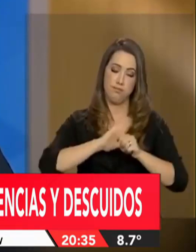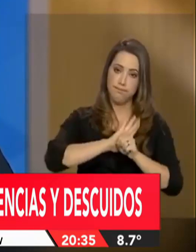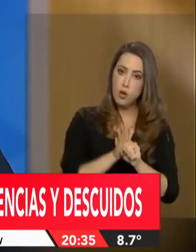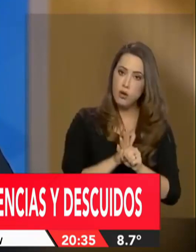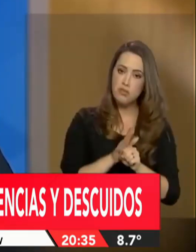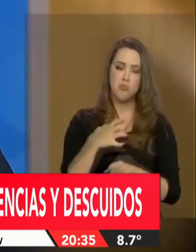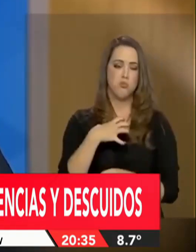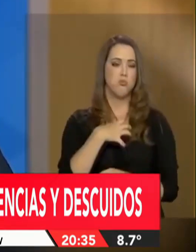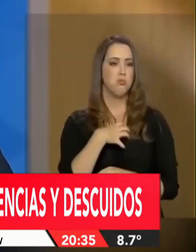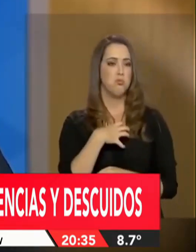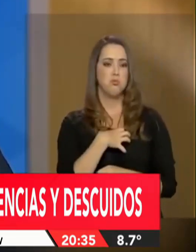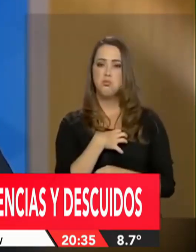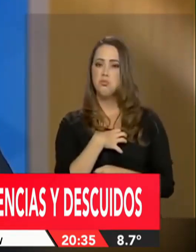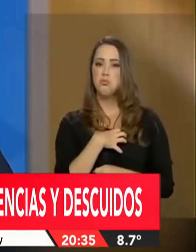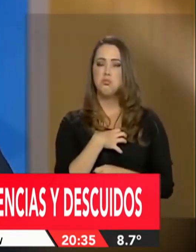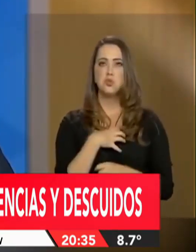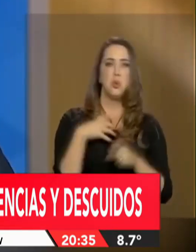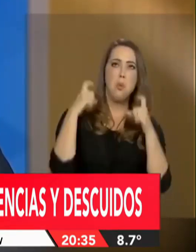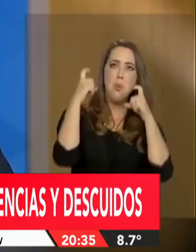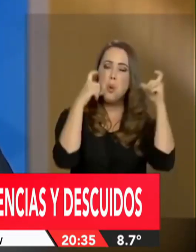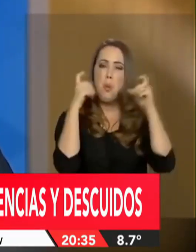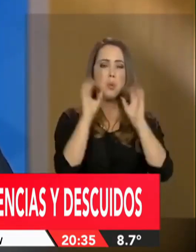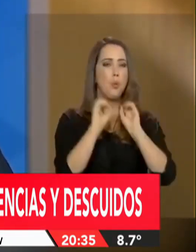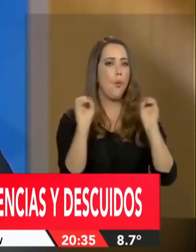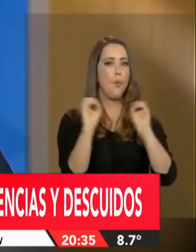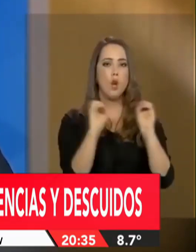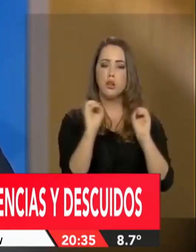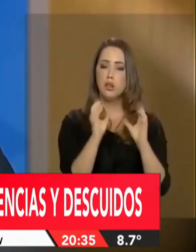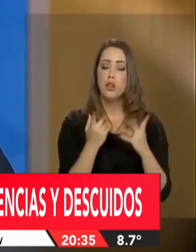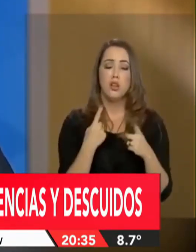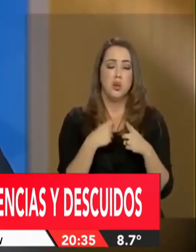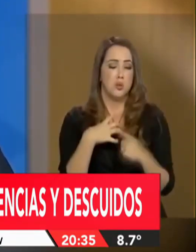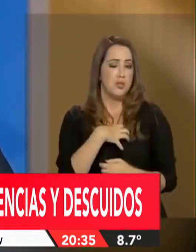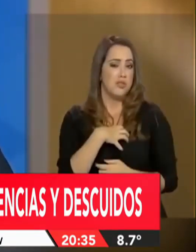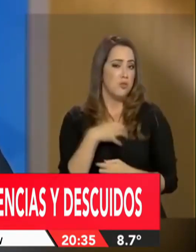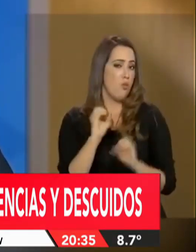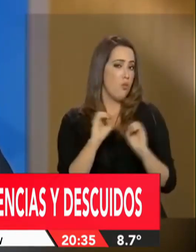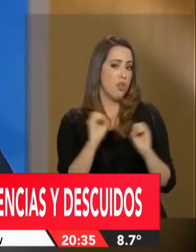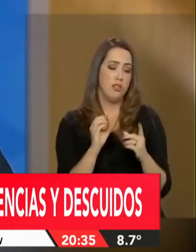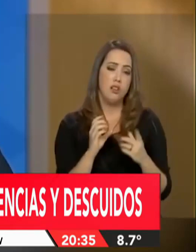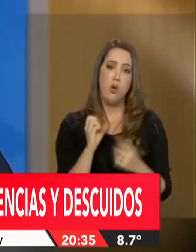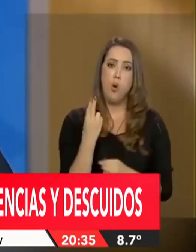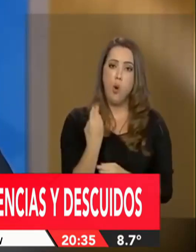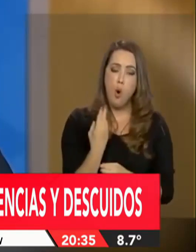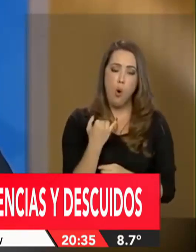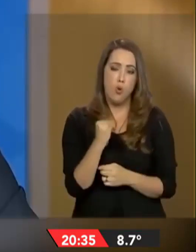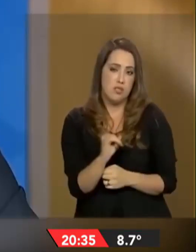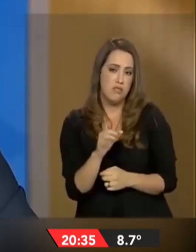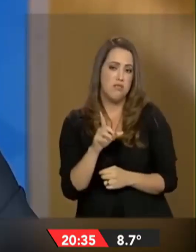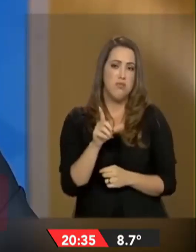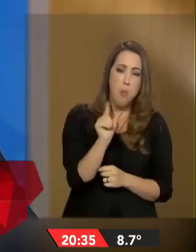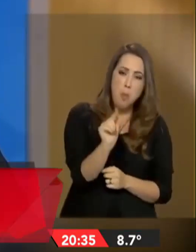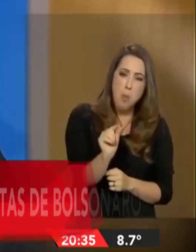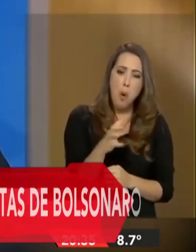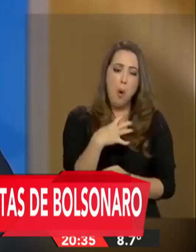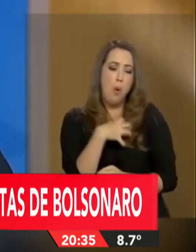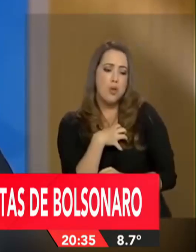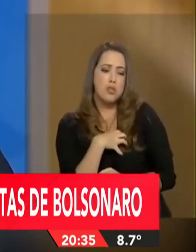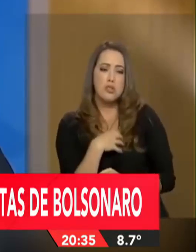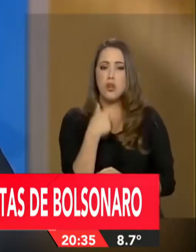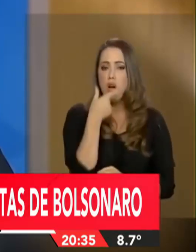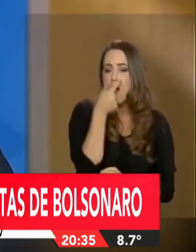que Jair Bolsonaro, que primero negaba la potencialidad de contagio, ¿no? O sea, su